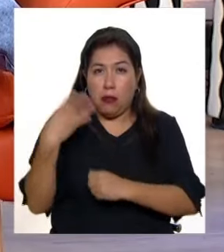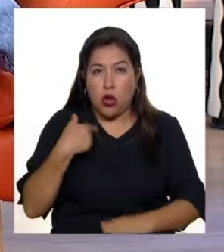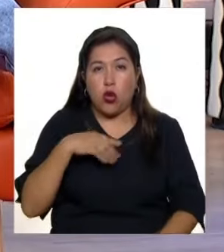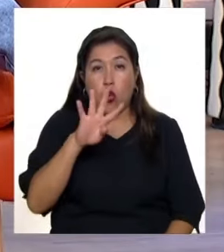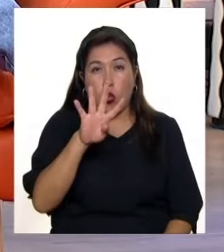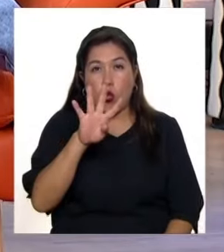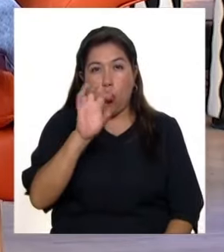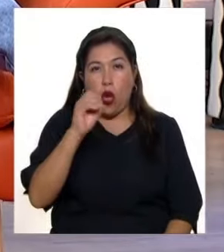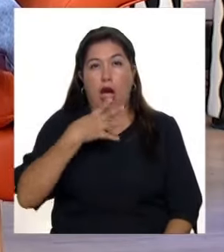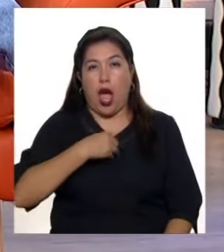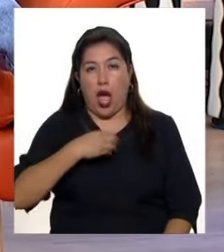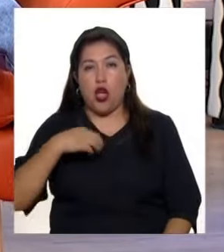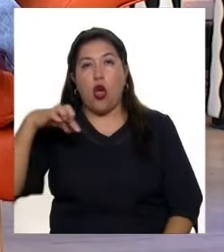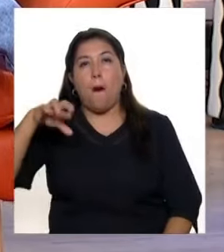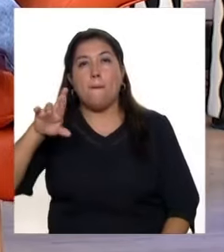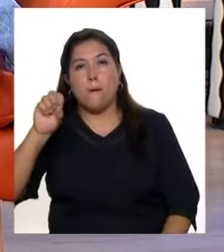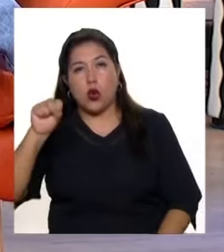tenía prostatitis.